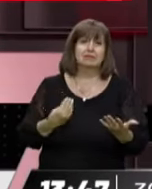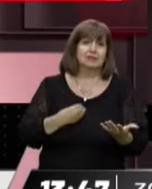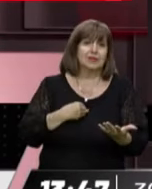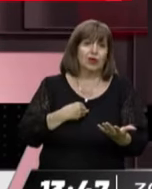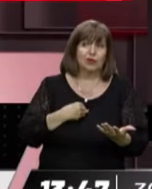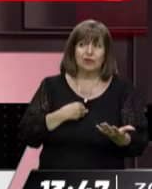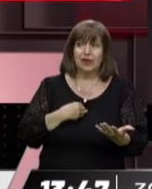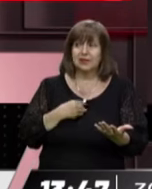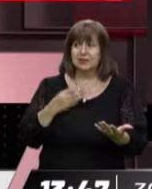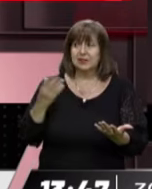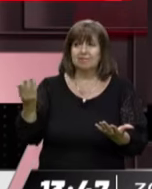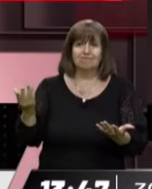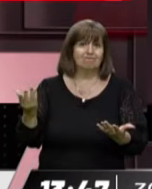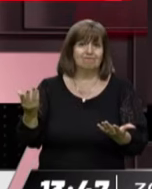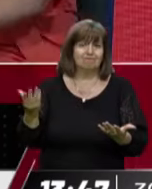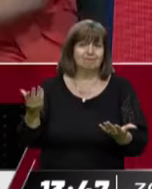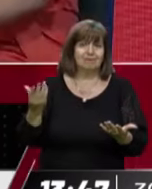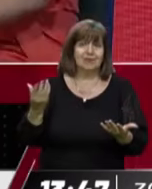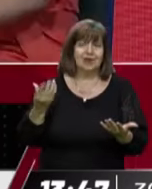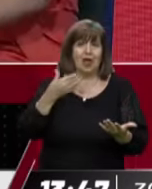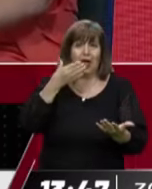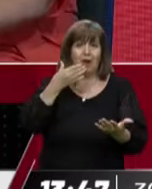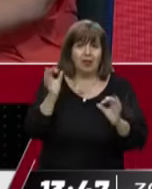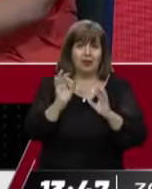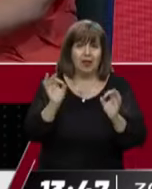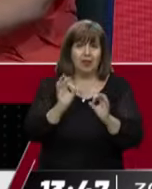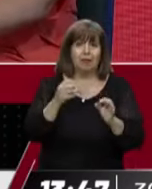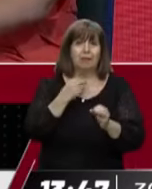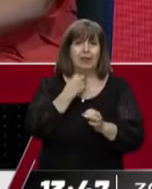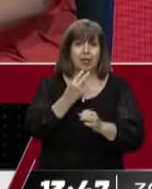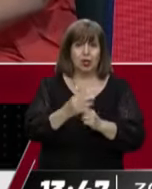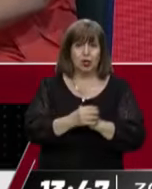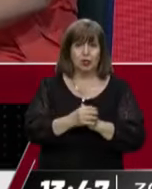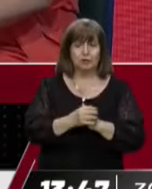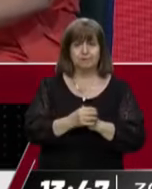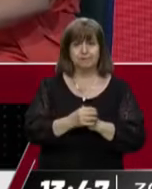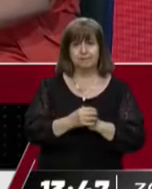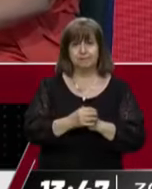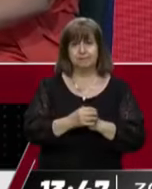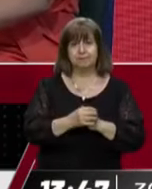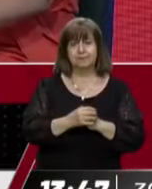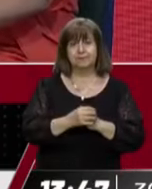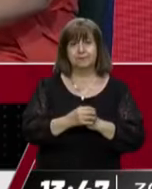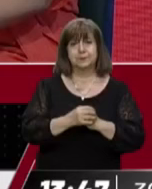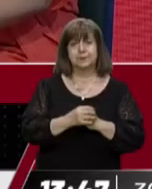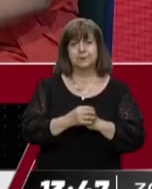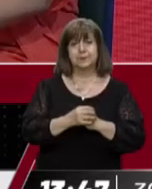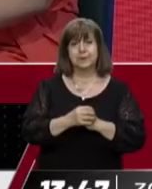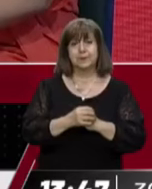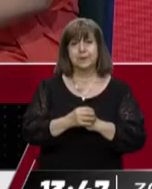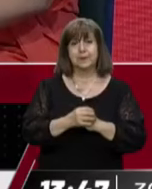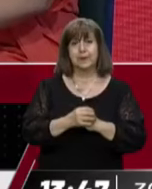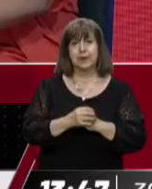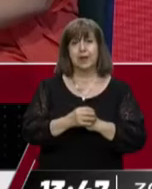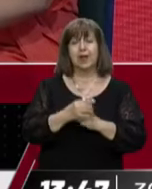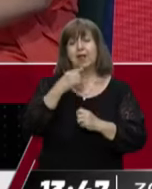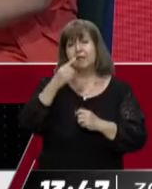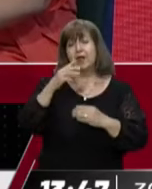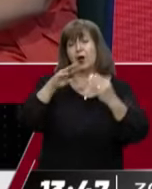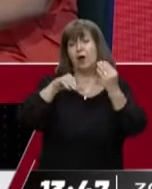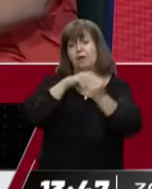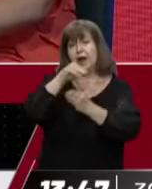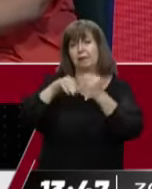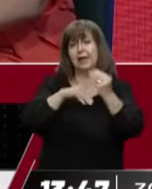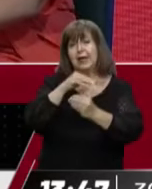Ahí lo escuchamos entonces, Oscar, lo que estaba diciendo justamente el papá de Alejo. Estamos agotados y